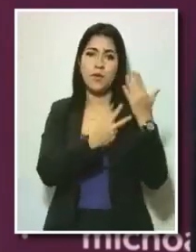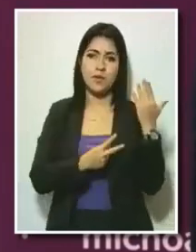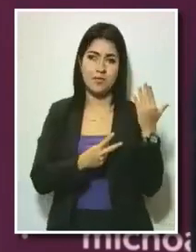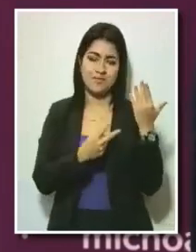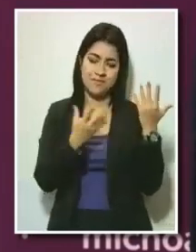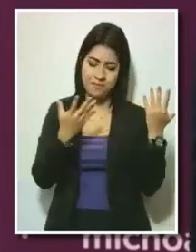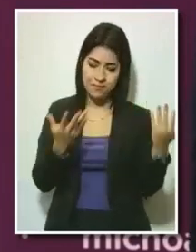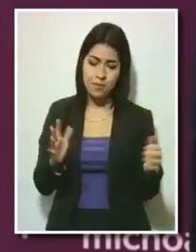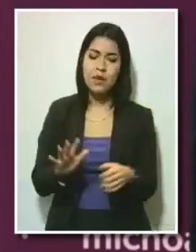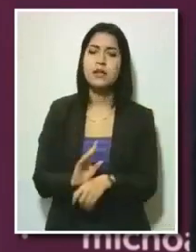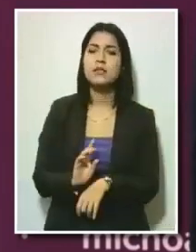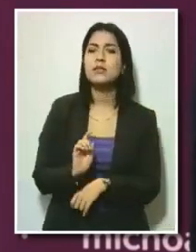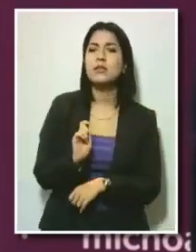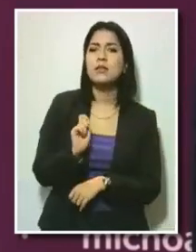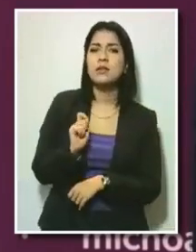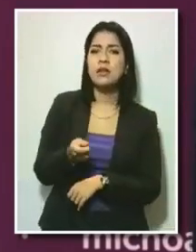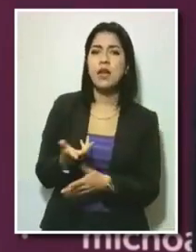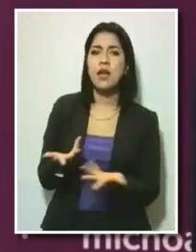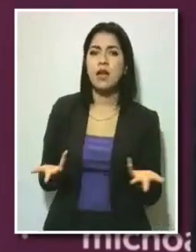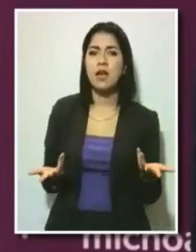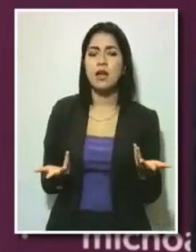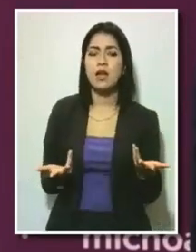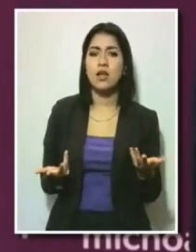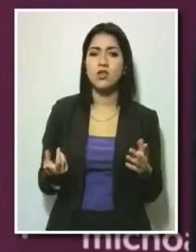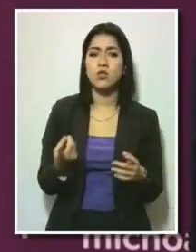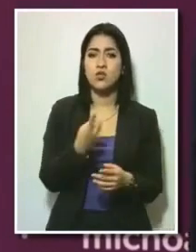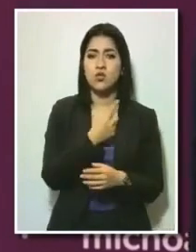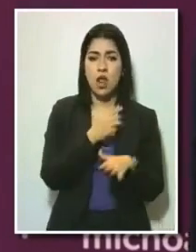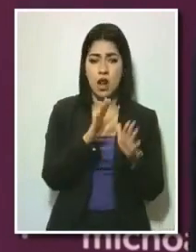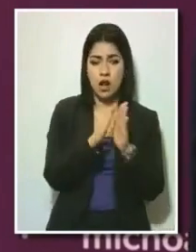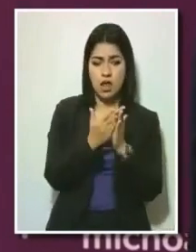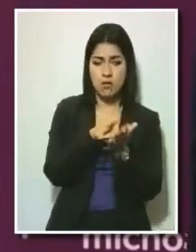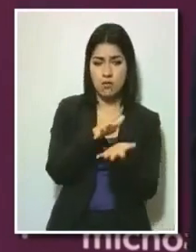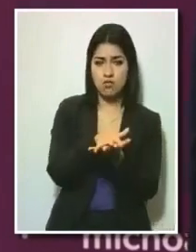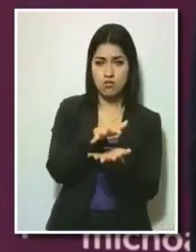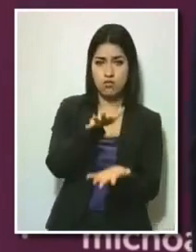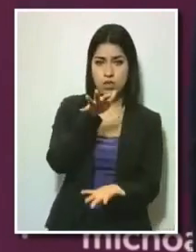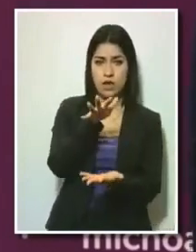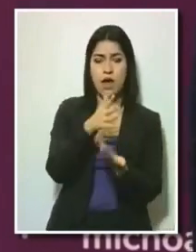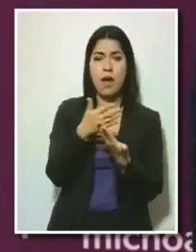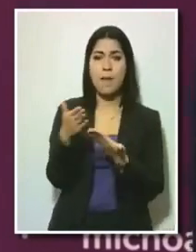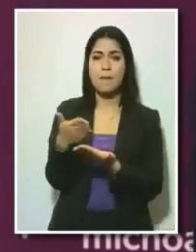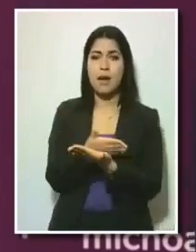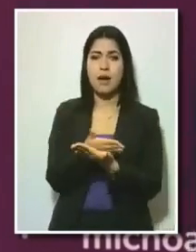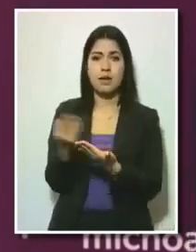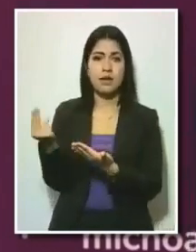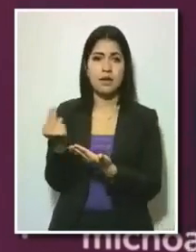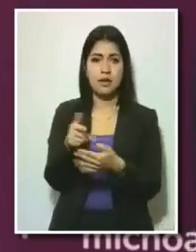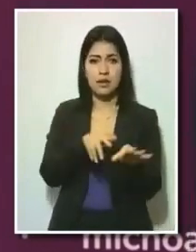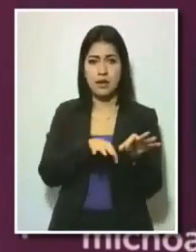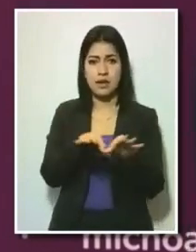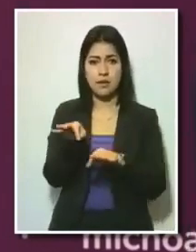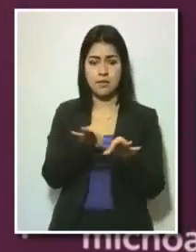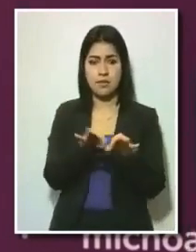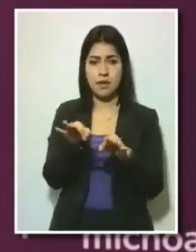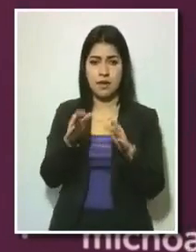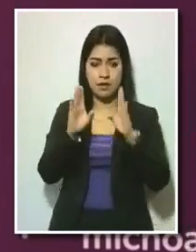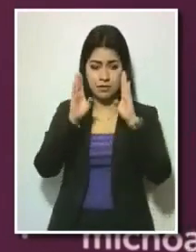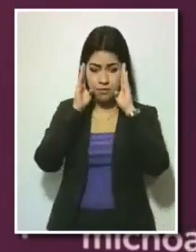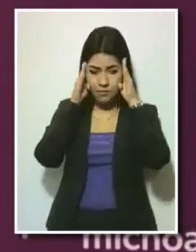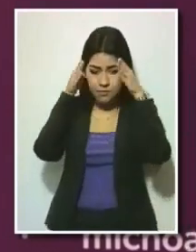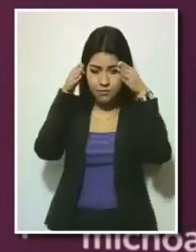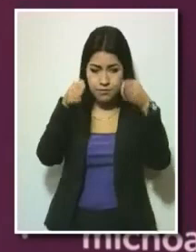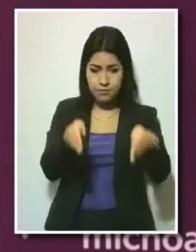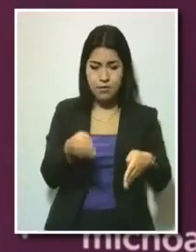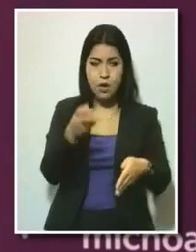Es decir, no son por sí solos un ente aislado que se tenga que trabajar de manera particular el